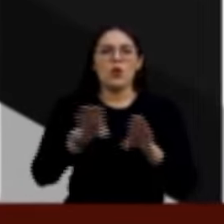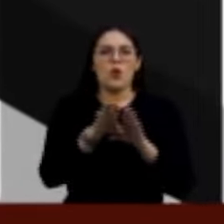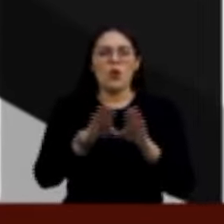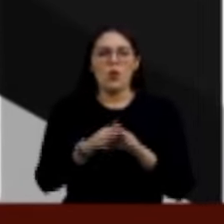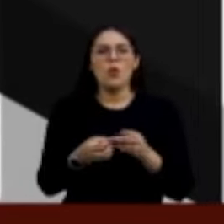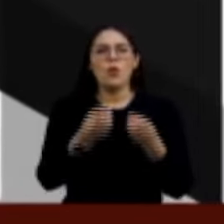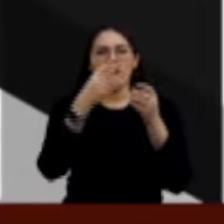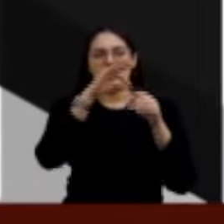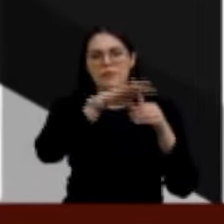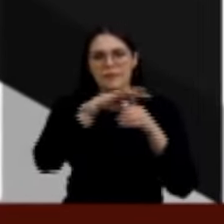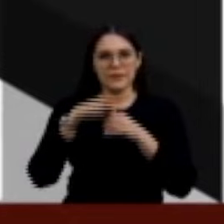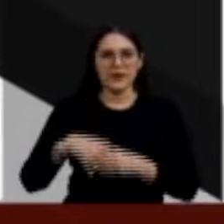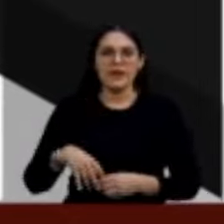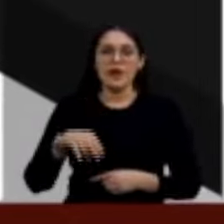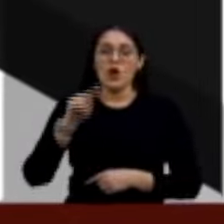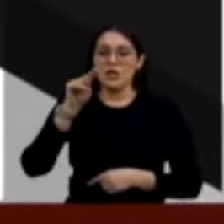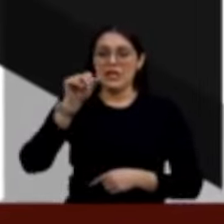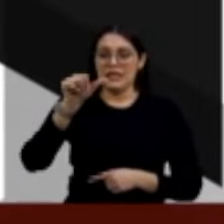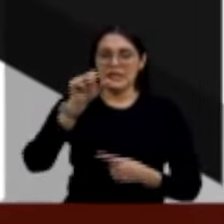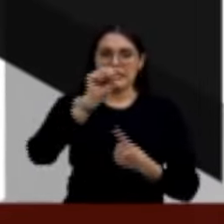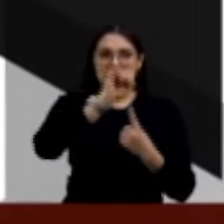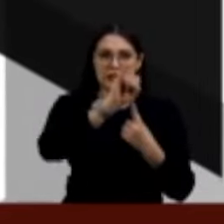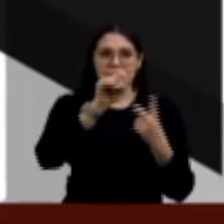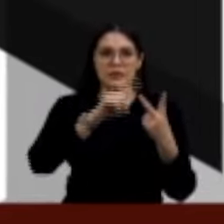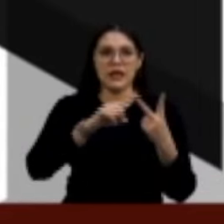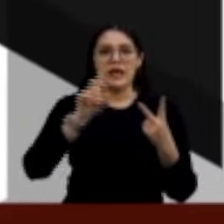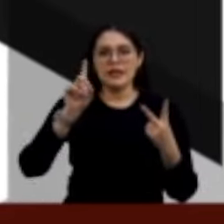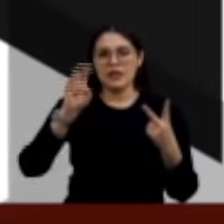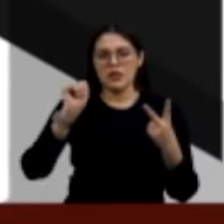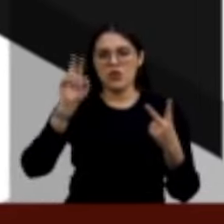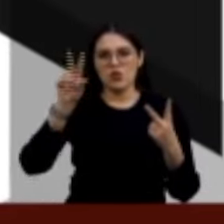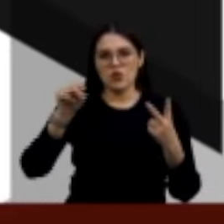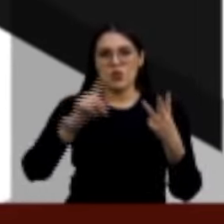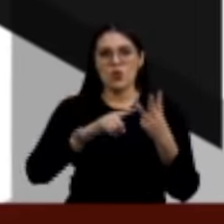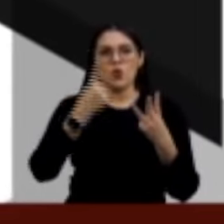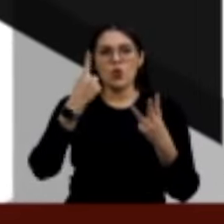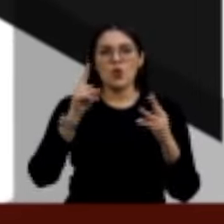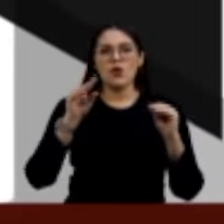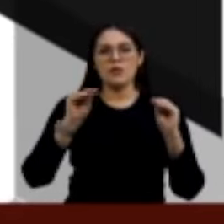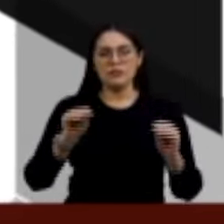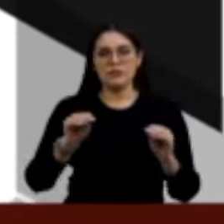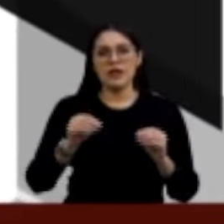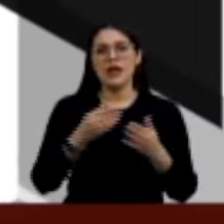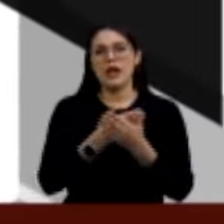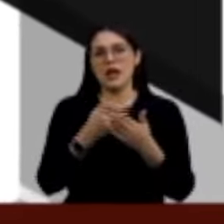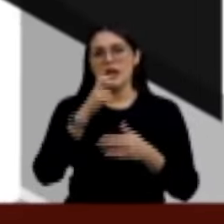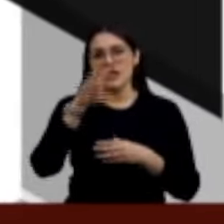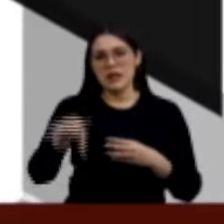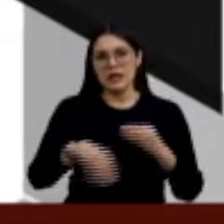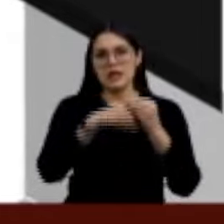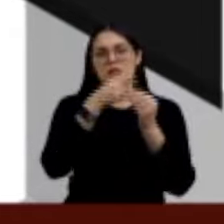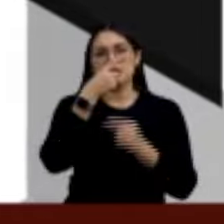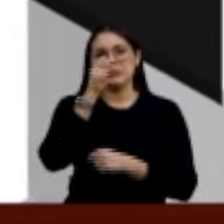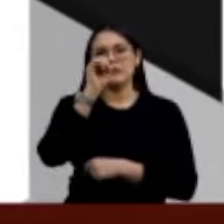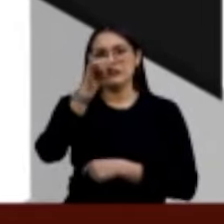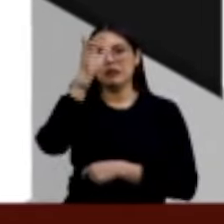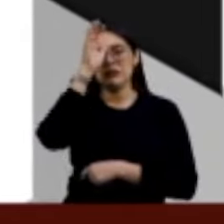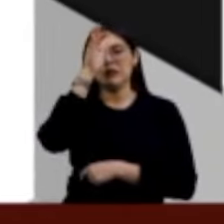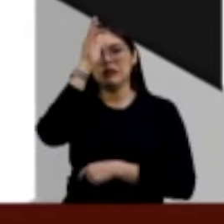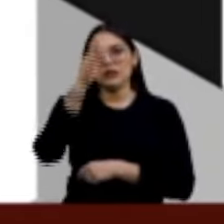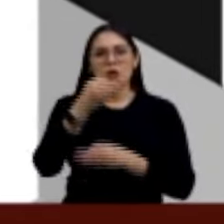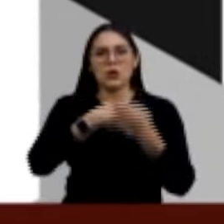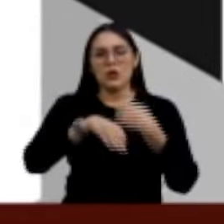manera: 86 votos a favor, 39 en contra y una abstención. Por lo anterior, se declaró avalada en lo